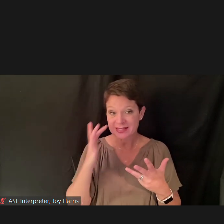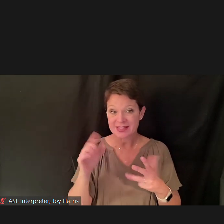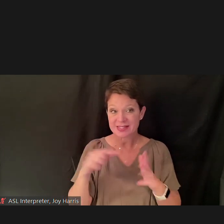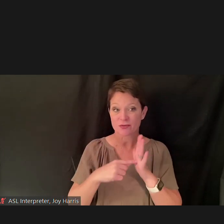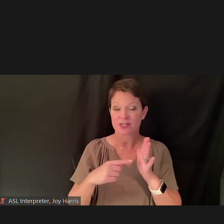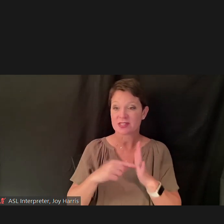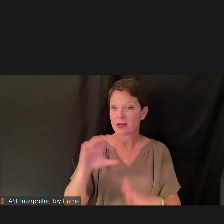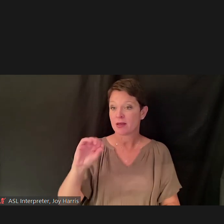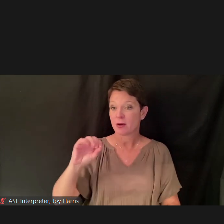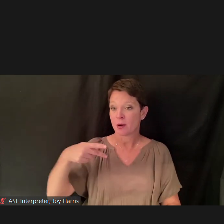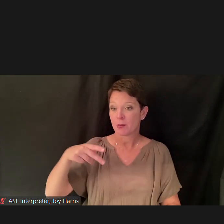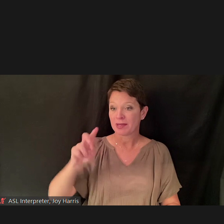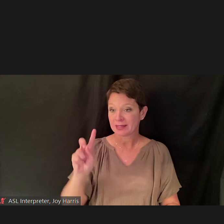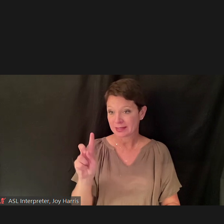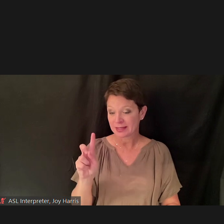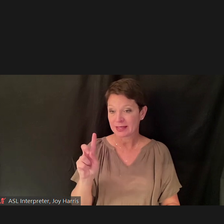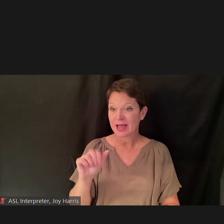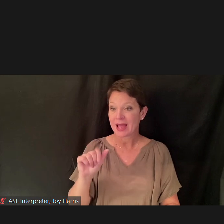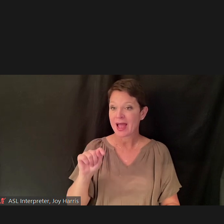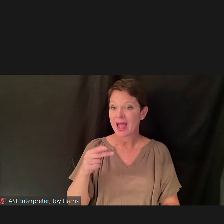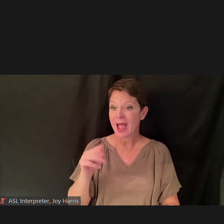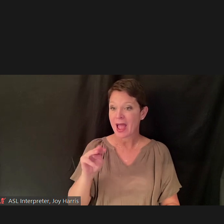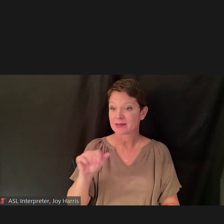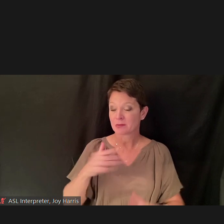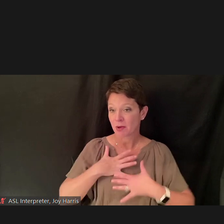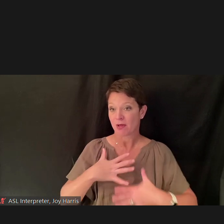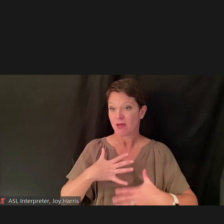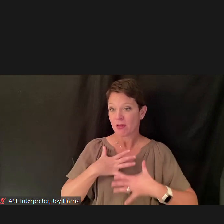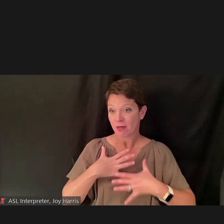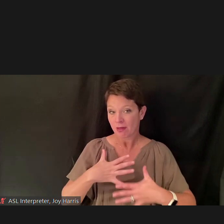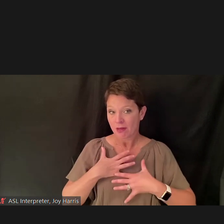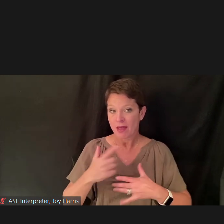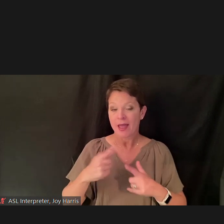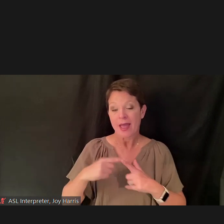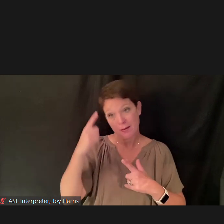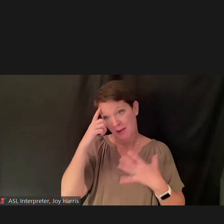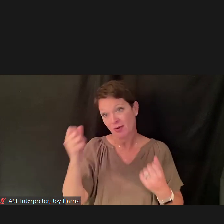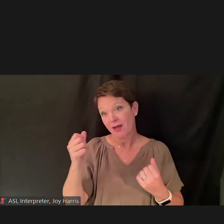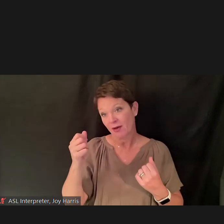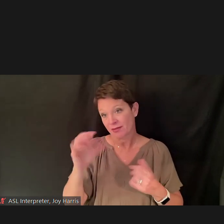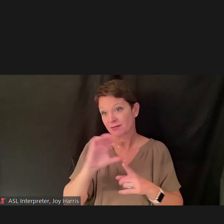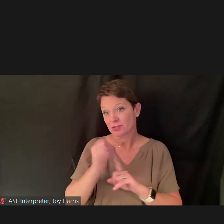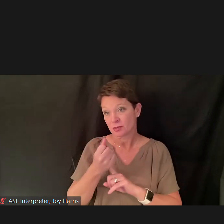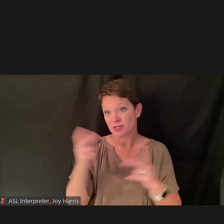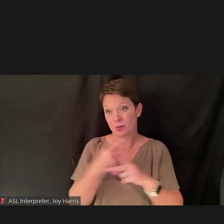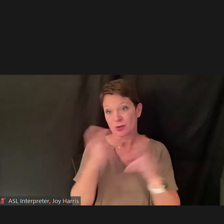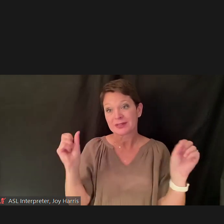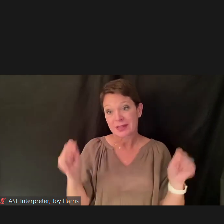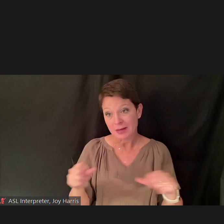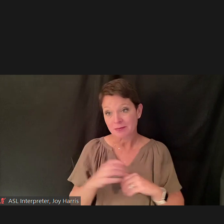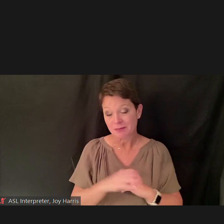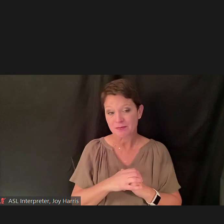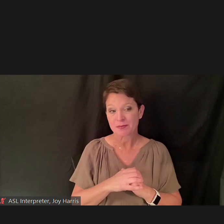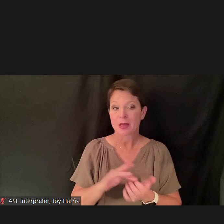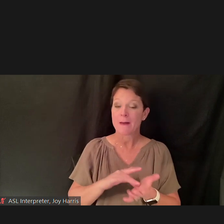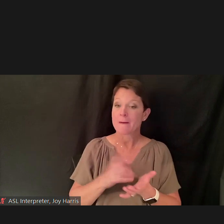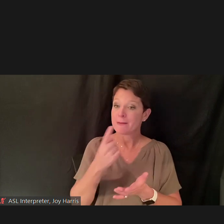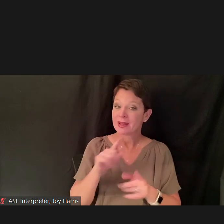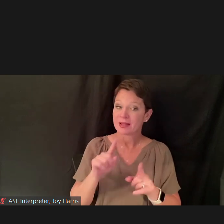renal, enfermedad respiratoria, como asma y afecciones de salud